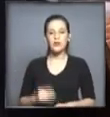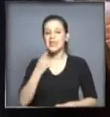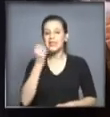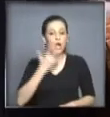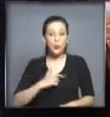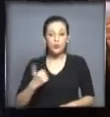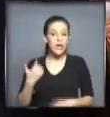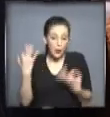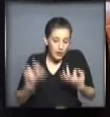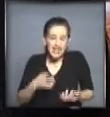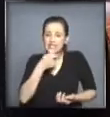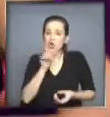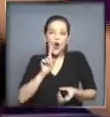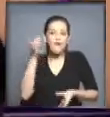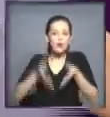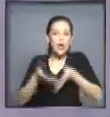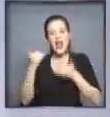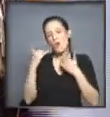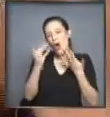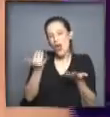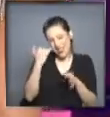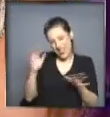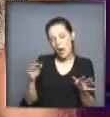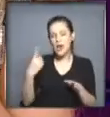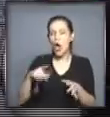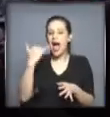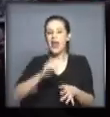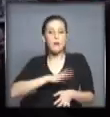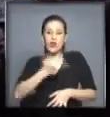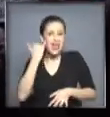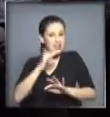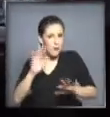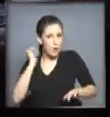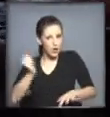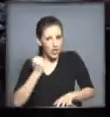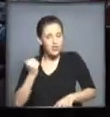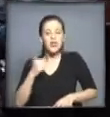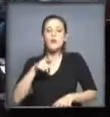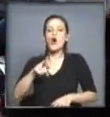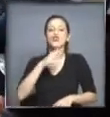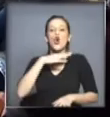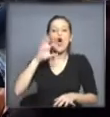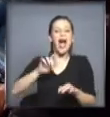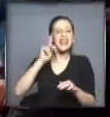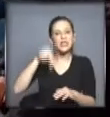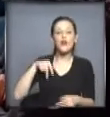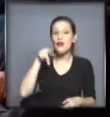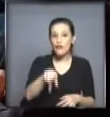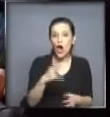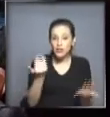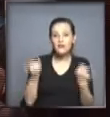gusta. Después si no funciona, porque es grande, bueno. Ezequiel, bueno, vos ya me dijiste. Joaquín, ¿vos? ¿Yo? Sí,